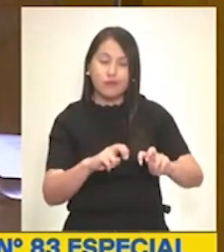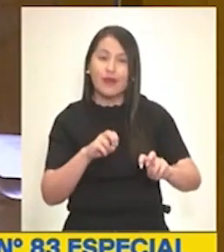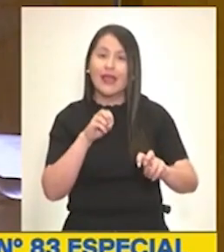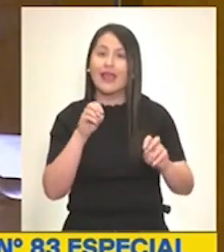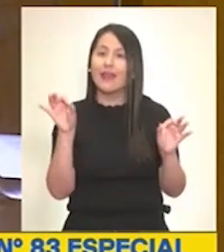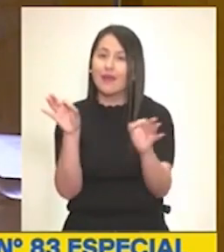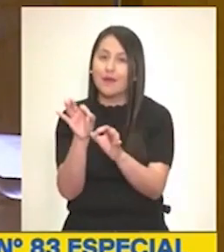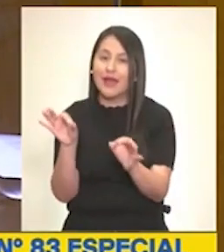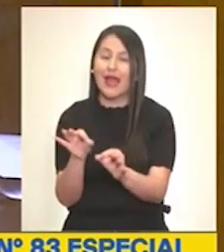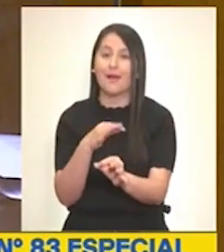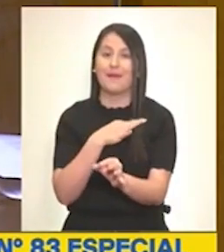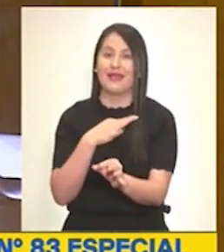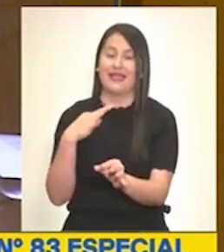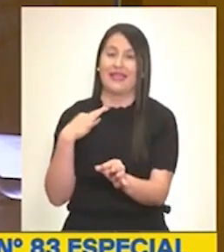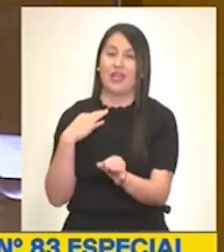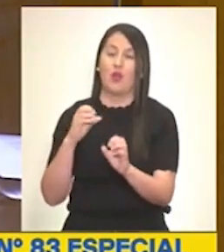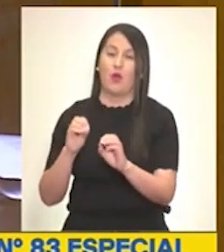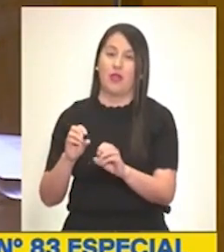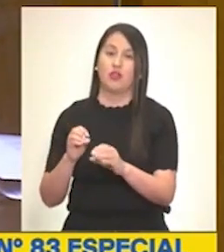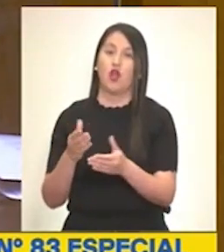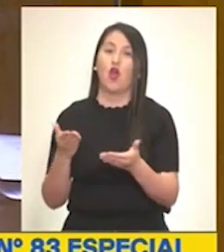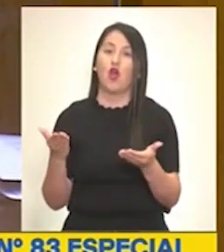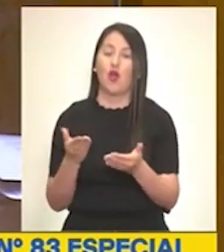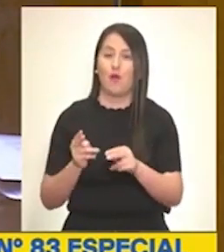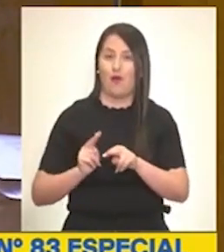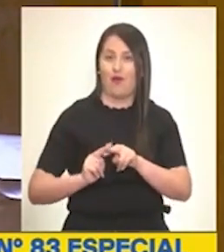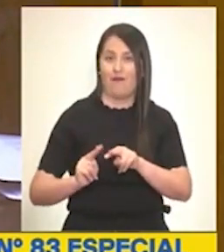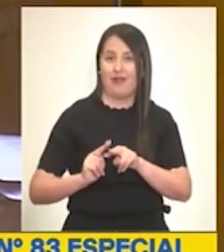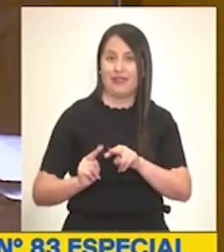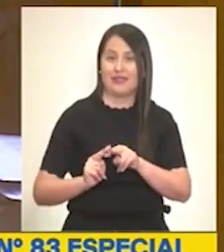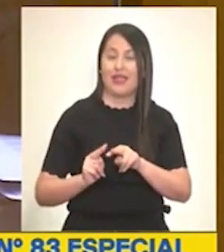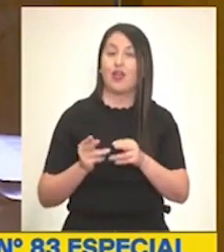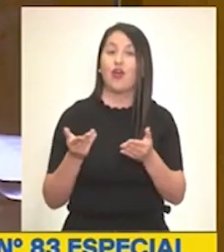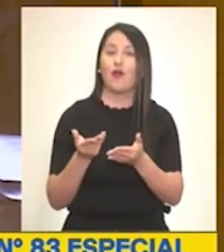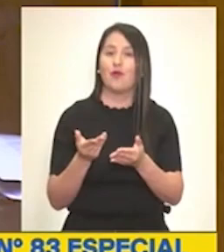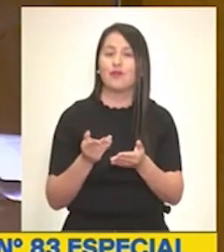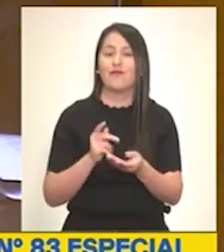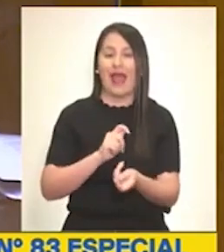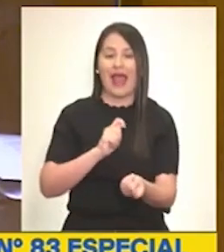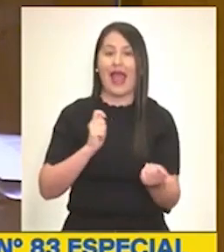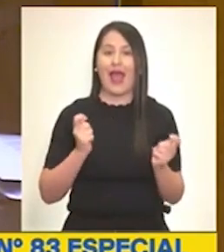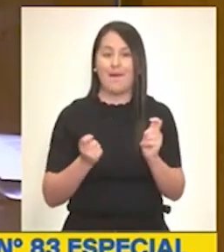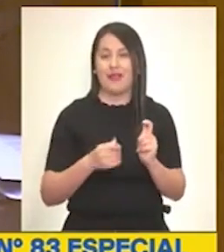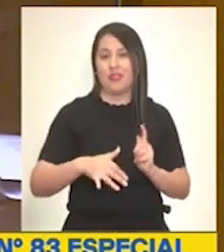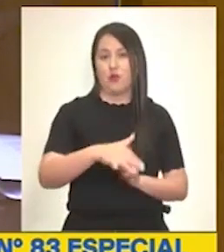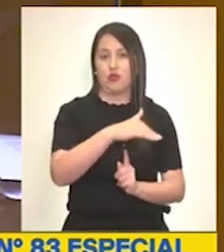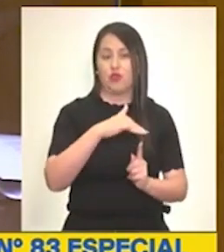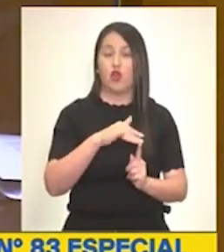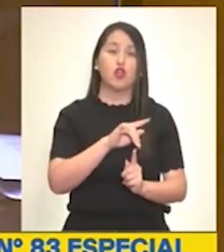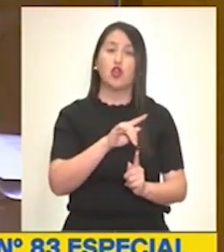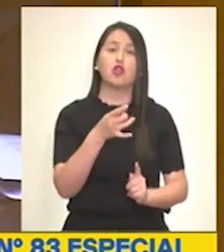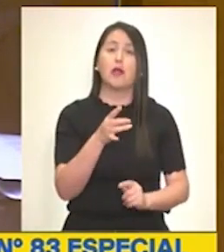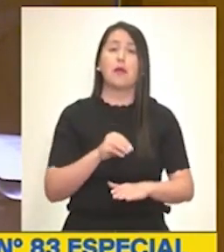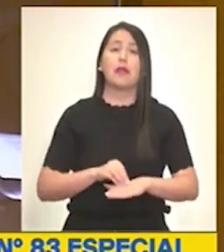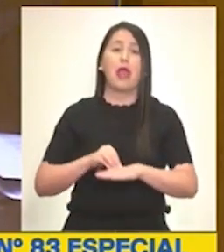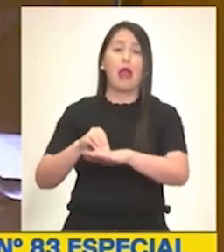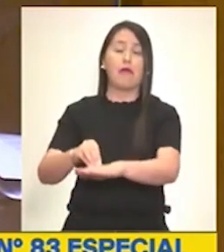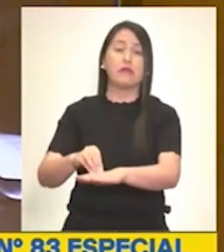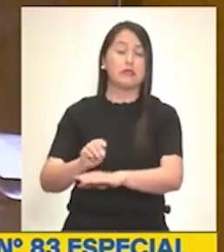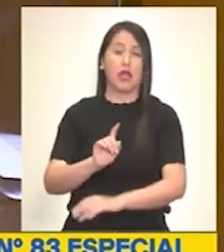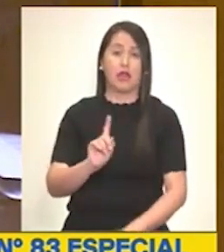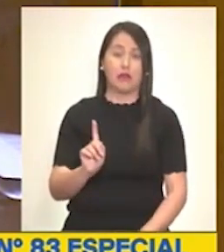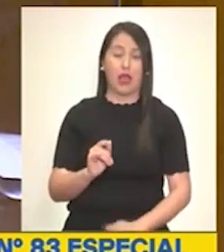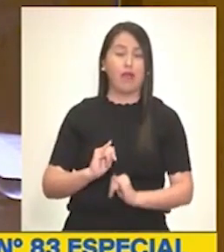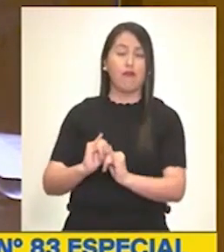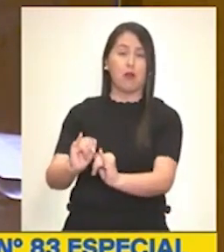que se informara Cuáles son los mecanismos tras de los cuales se va a revertir este problema más que solamente mandarle información que se